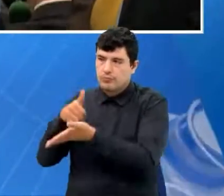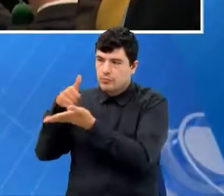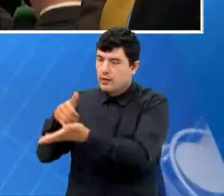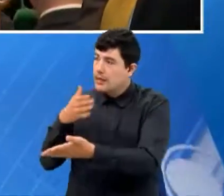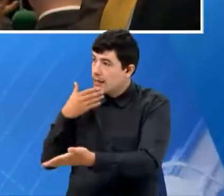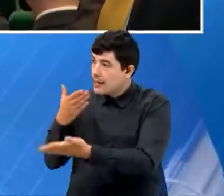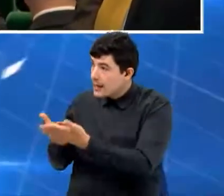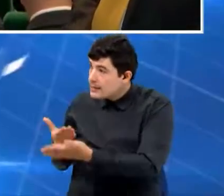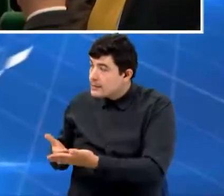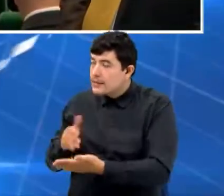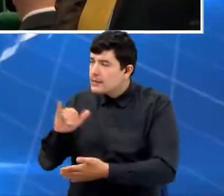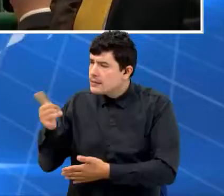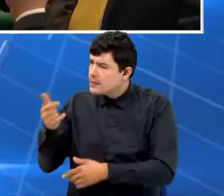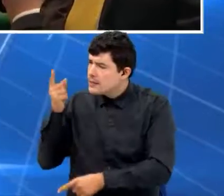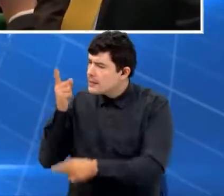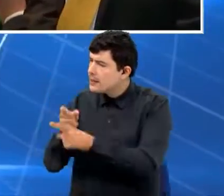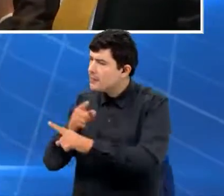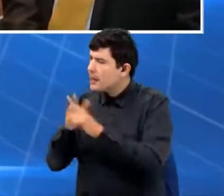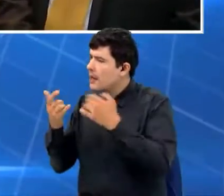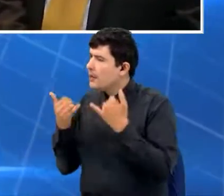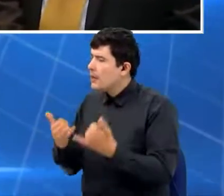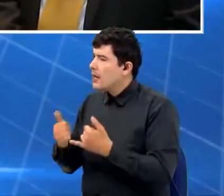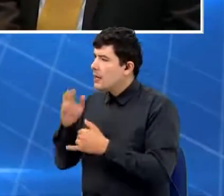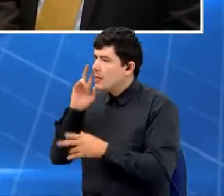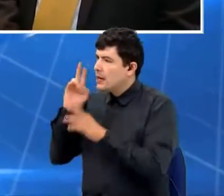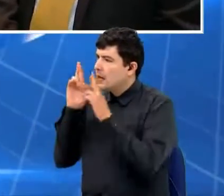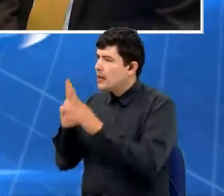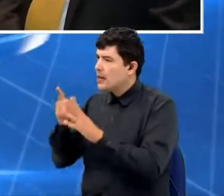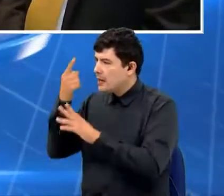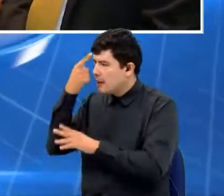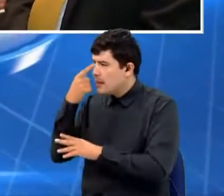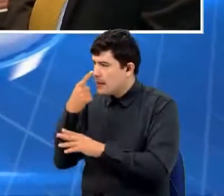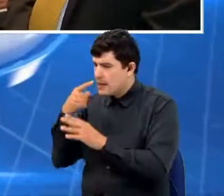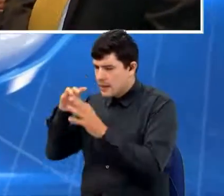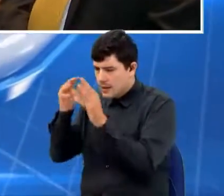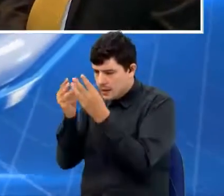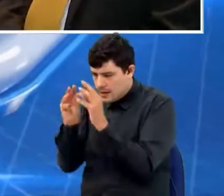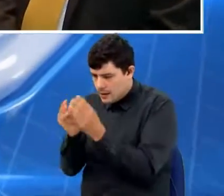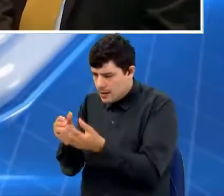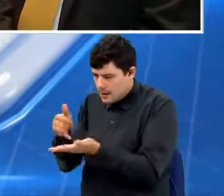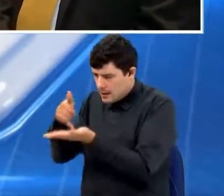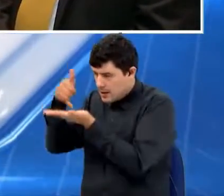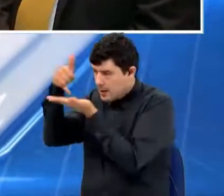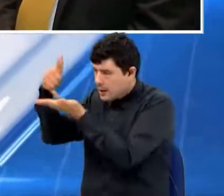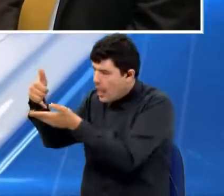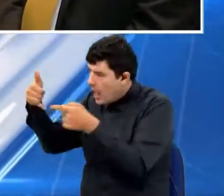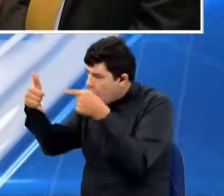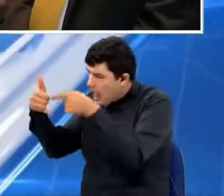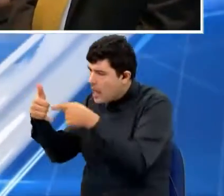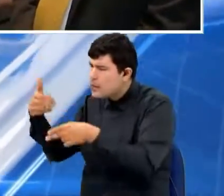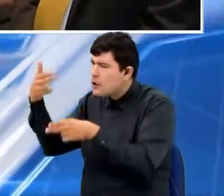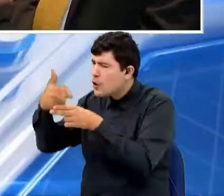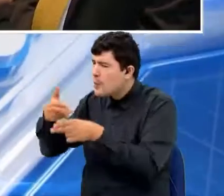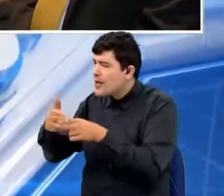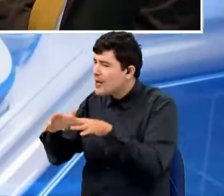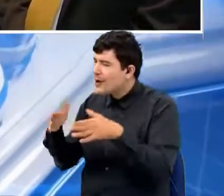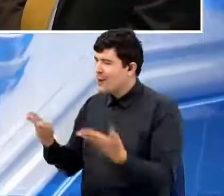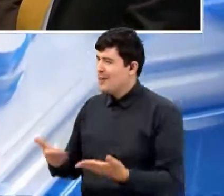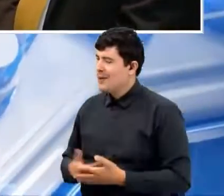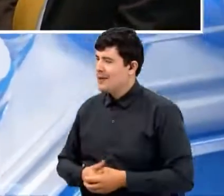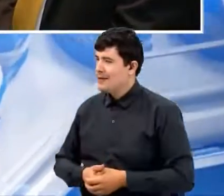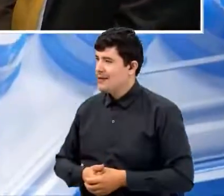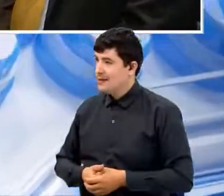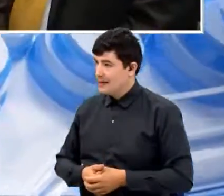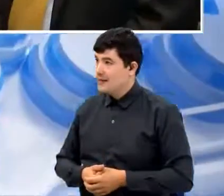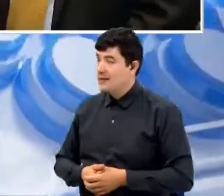hay algo particular. ¿Cómo se llama la estatuilla que vamos a entregar, o que van a entregar ustedes esta tarde a los diferentes galardonados? Tiene un nombre,